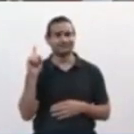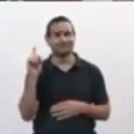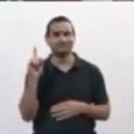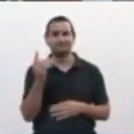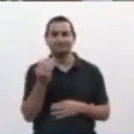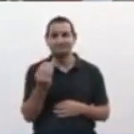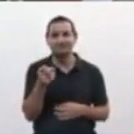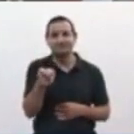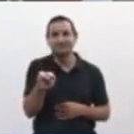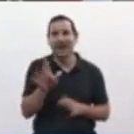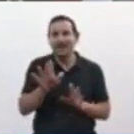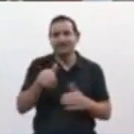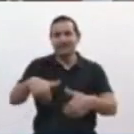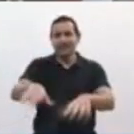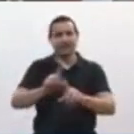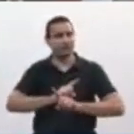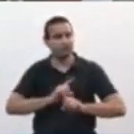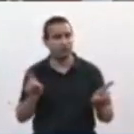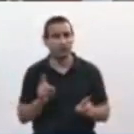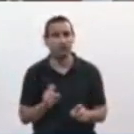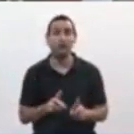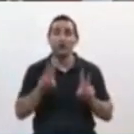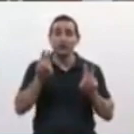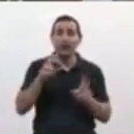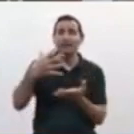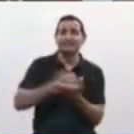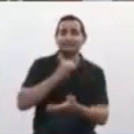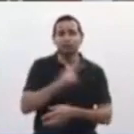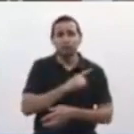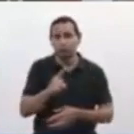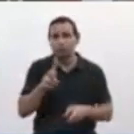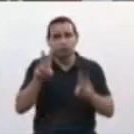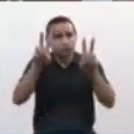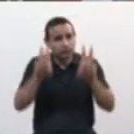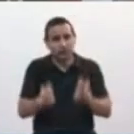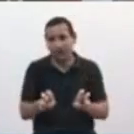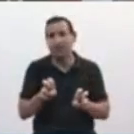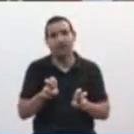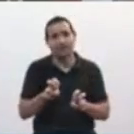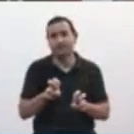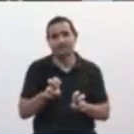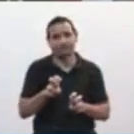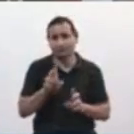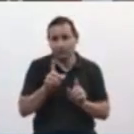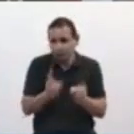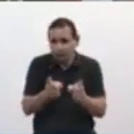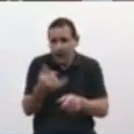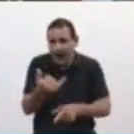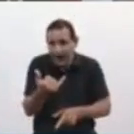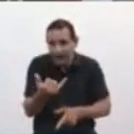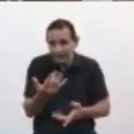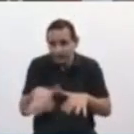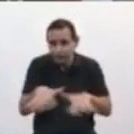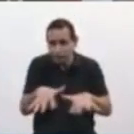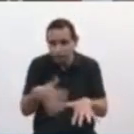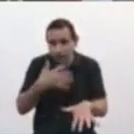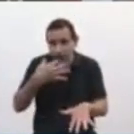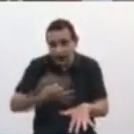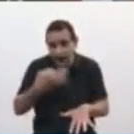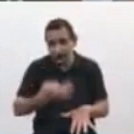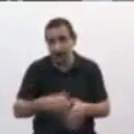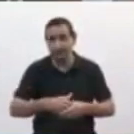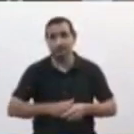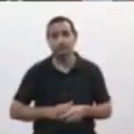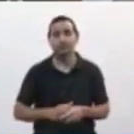admitir que se levante esta cuestión no es un tema admitir o no si es un tema que está ocurriendo en segundo lugar no me parece que sea parte de una objeción